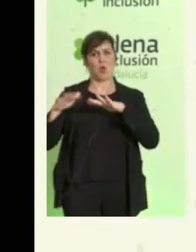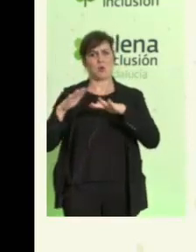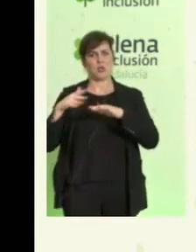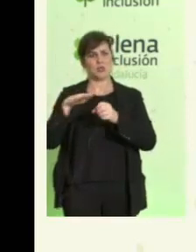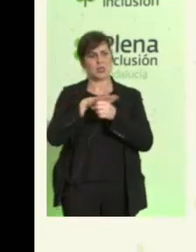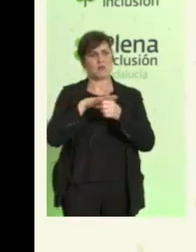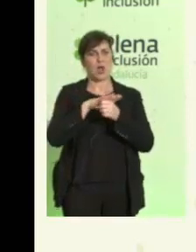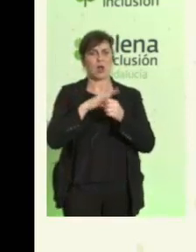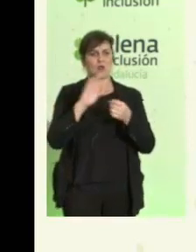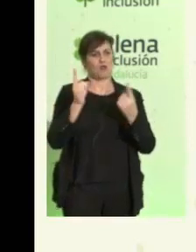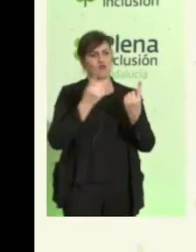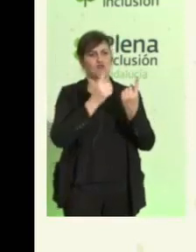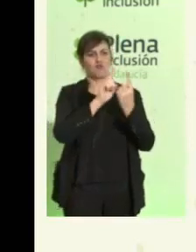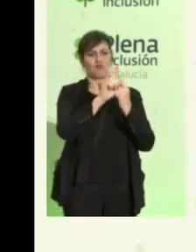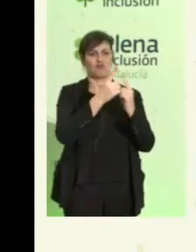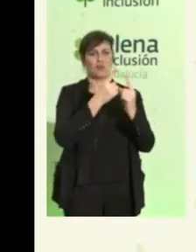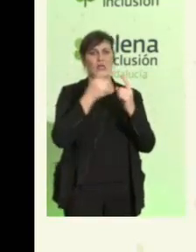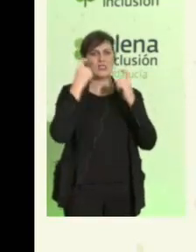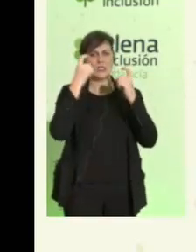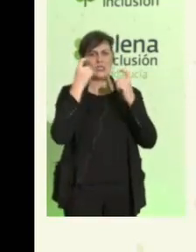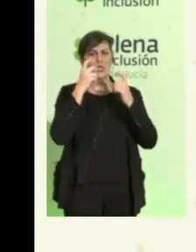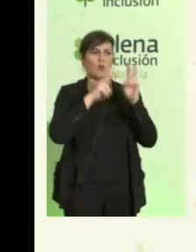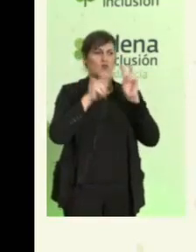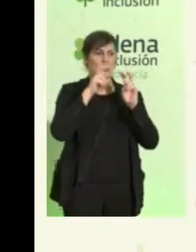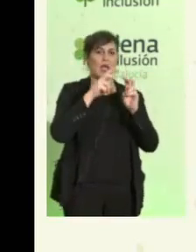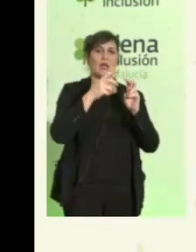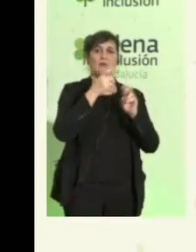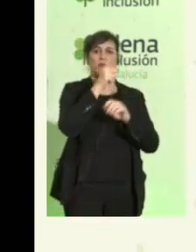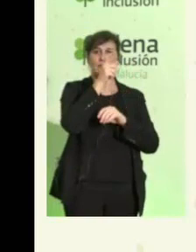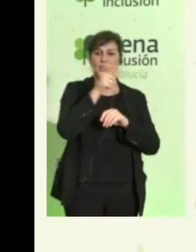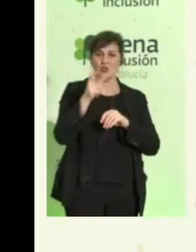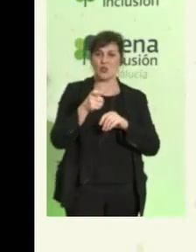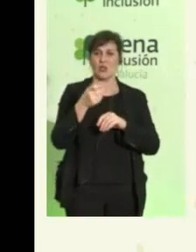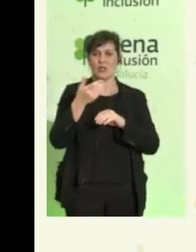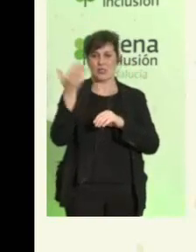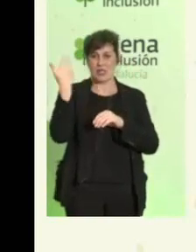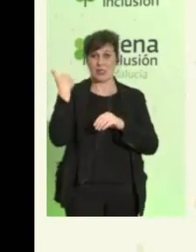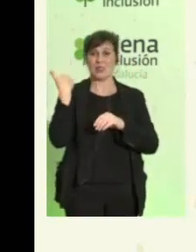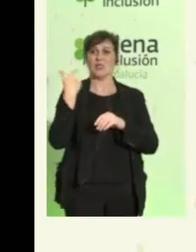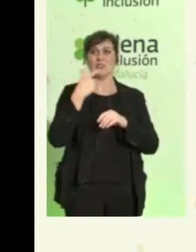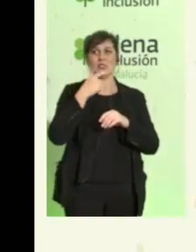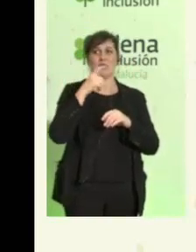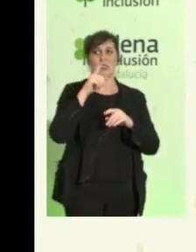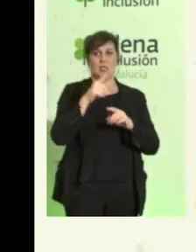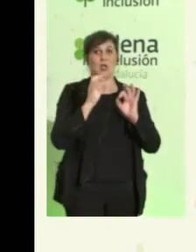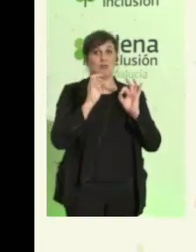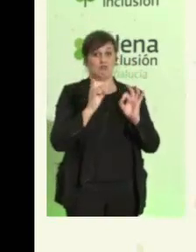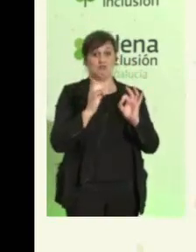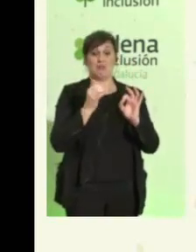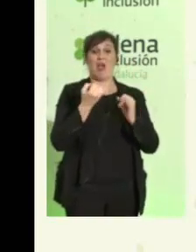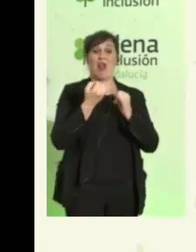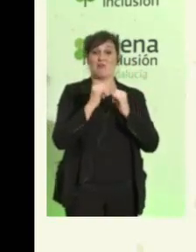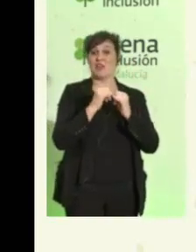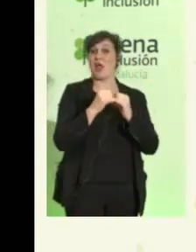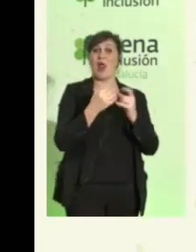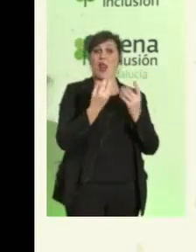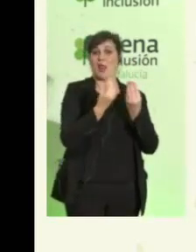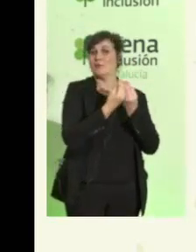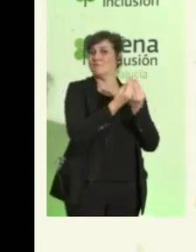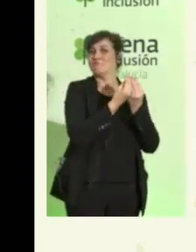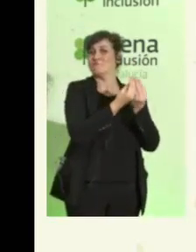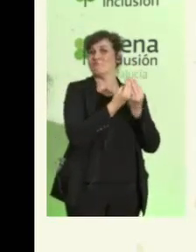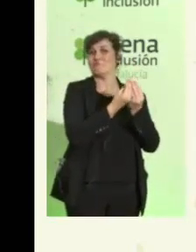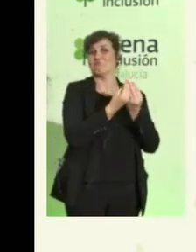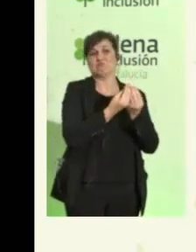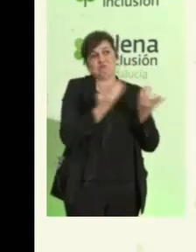intentando volver a contactar con personas y quien había en la calle donde él vivía anterior, y Herman se convirtió en su compañero